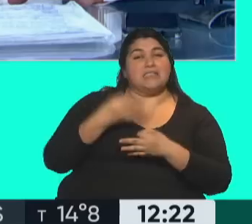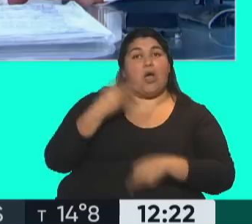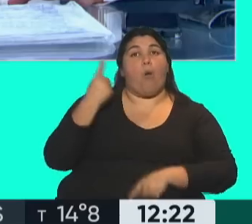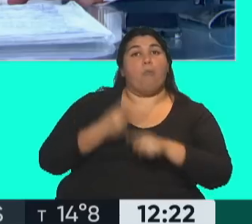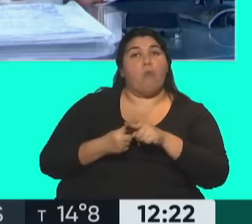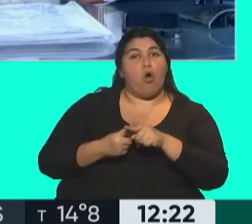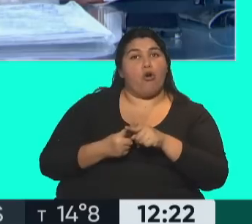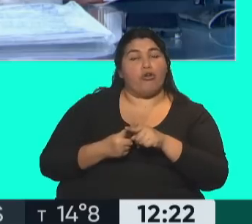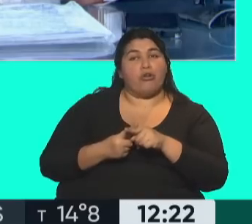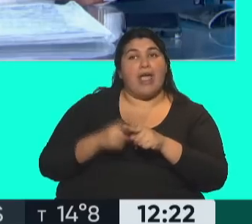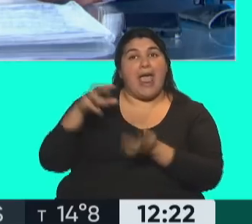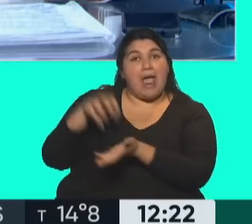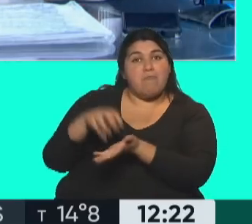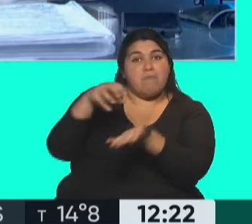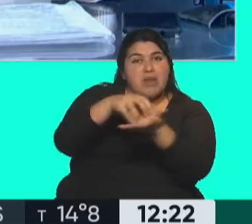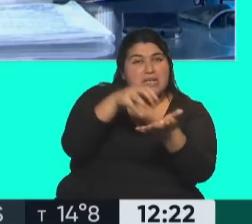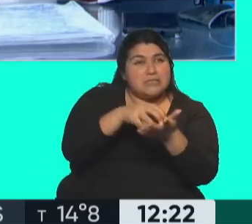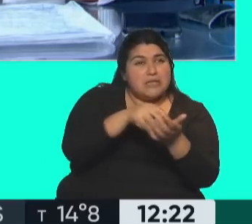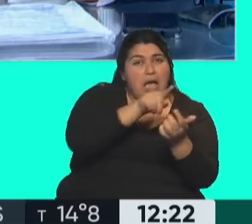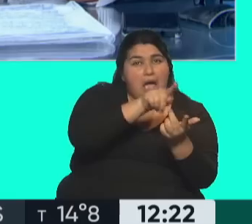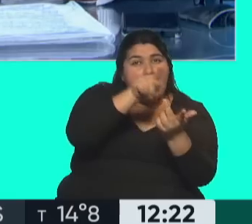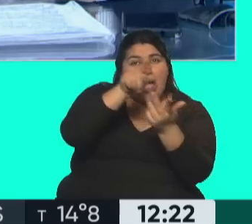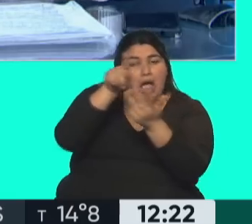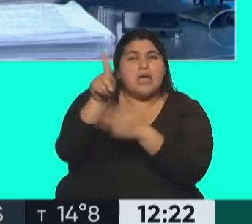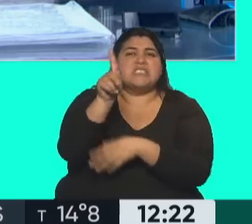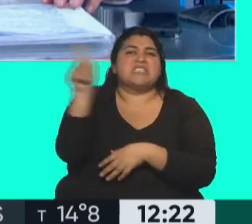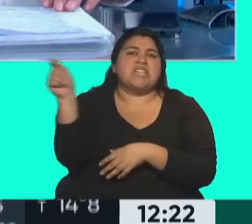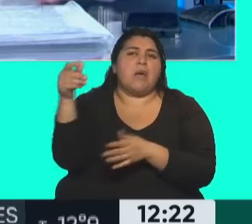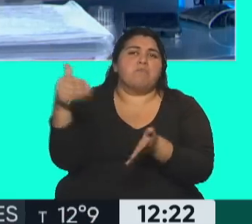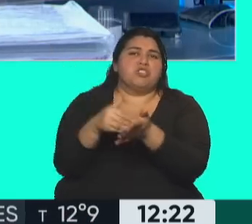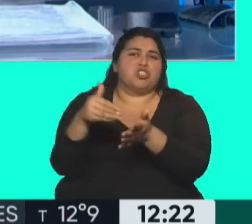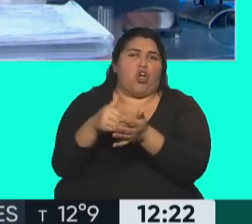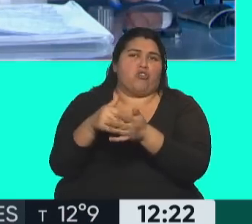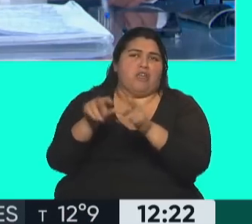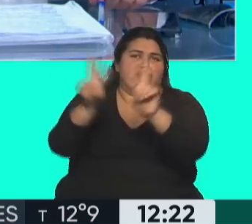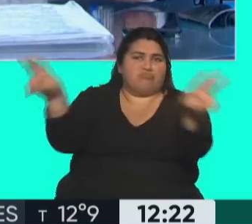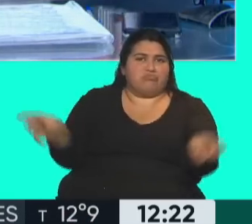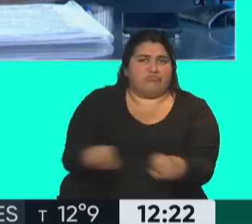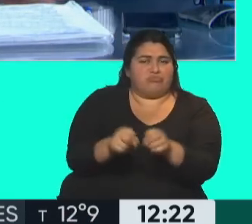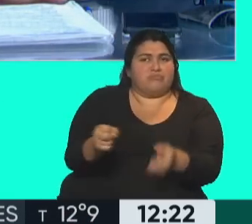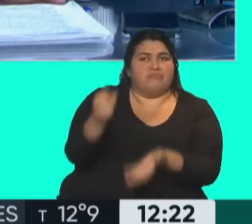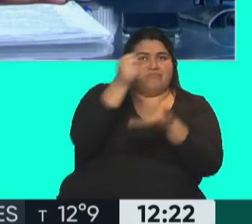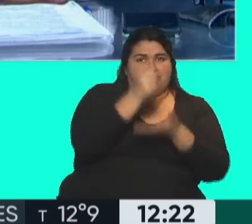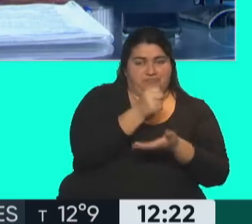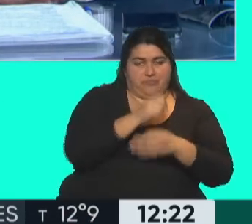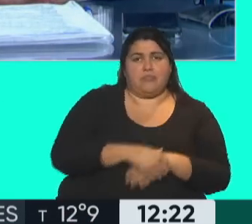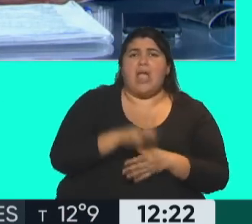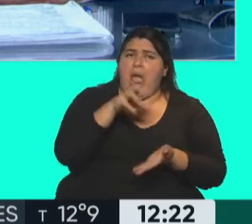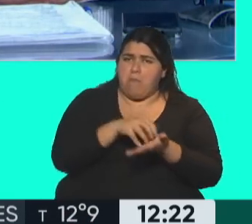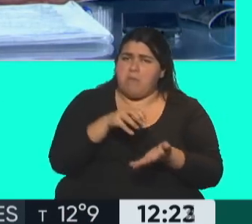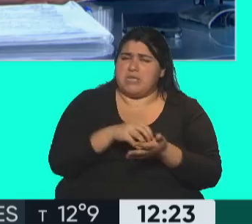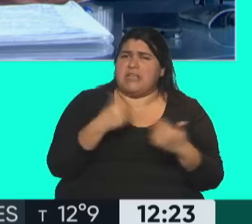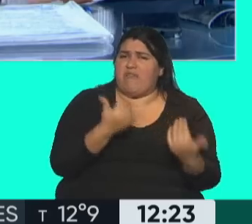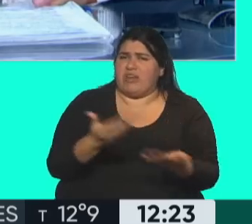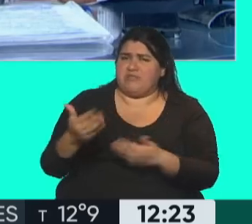que sacarles millones pesos pero bueno eso pagando algo como adelantado en el aro que es pagar a una empresa tuvieron muchos beneficios